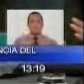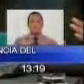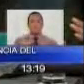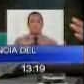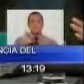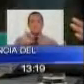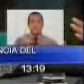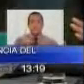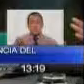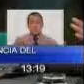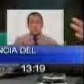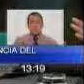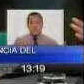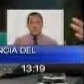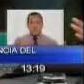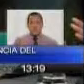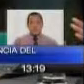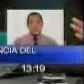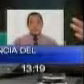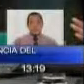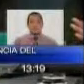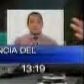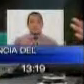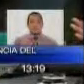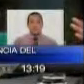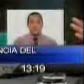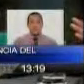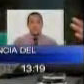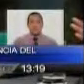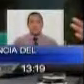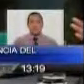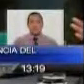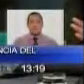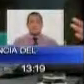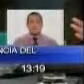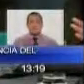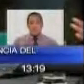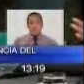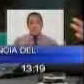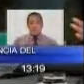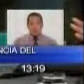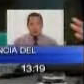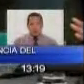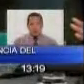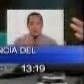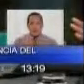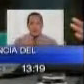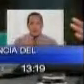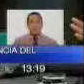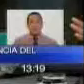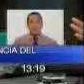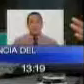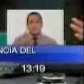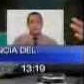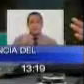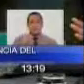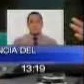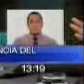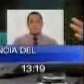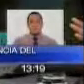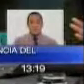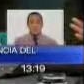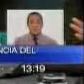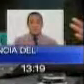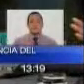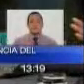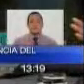Huántar, que tenía la especial circunstancia de ser un caso abierto en la jurisdicción interna